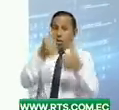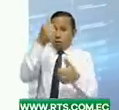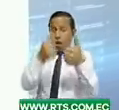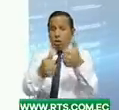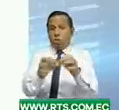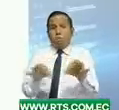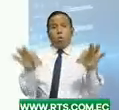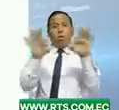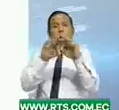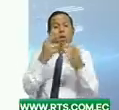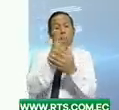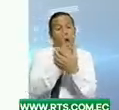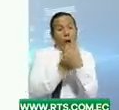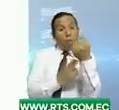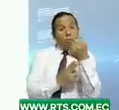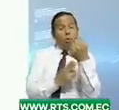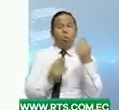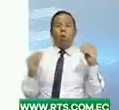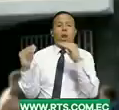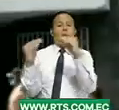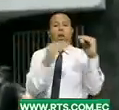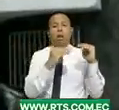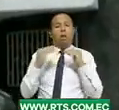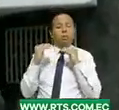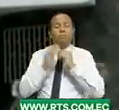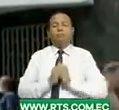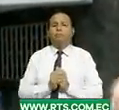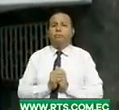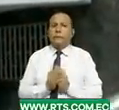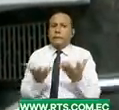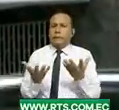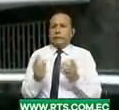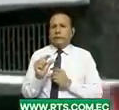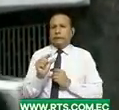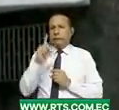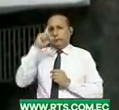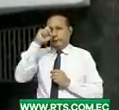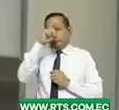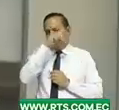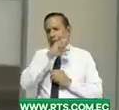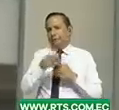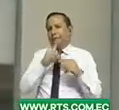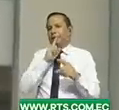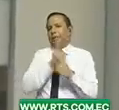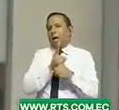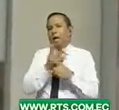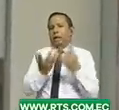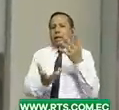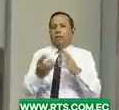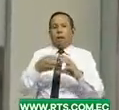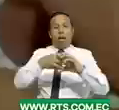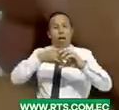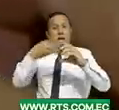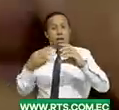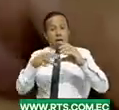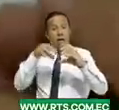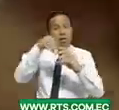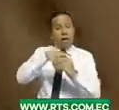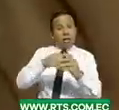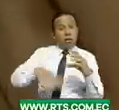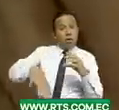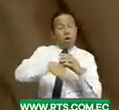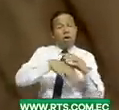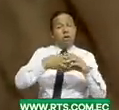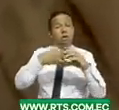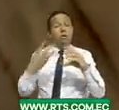de candidaturas. Aunque suena complicado, pues se pensaría que desde el Consejo Nacional Electoral tendrían que realizar una serie de